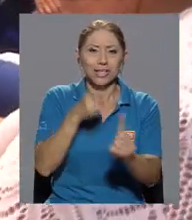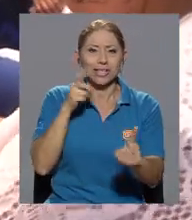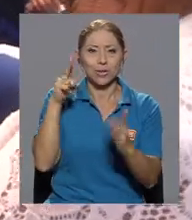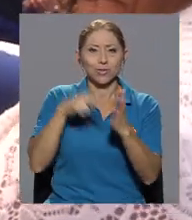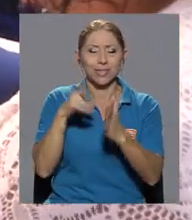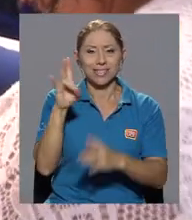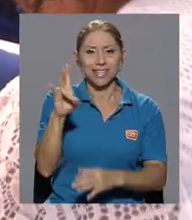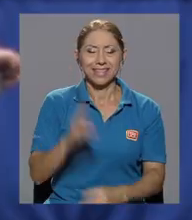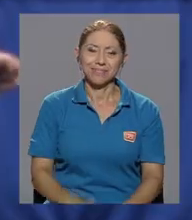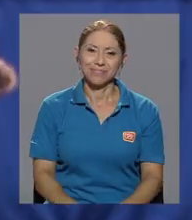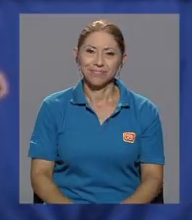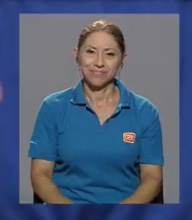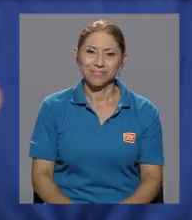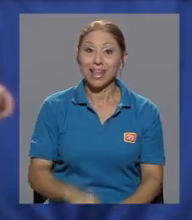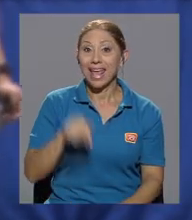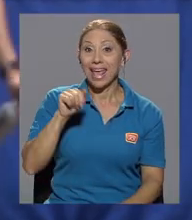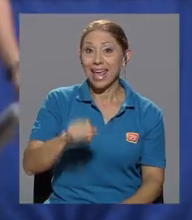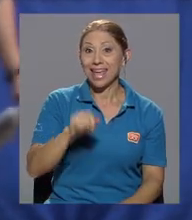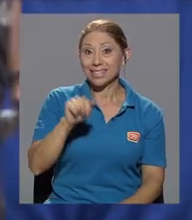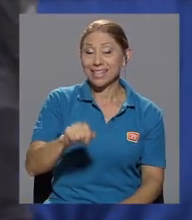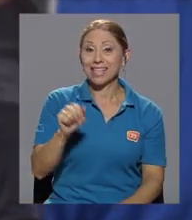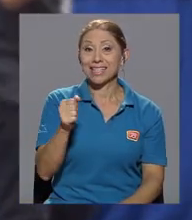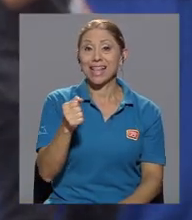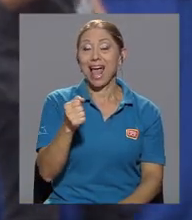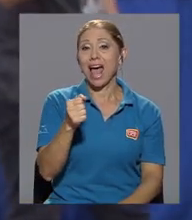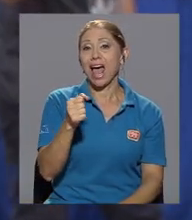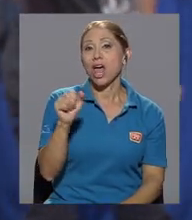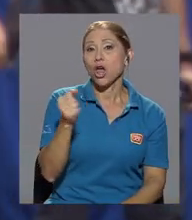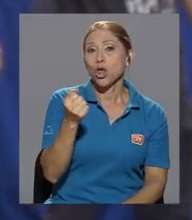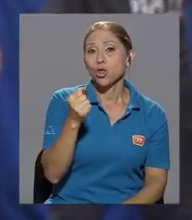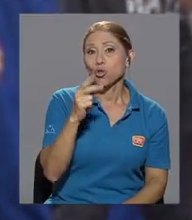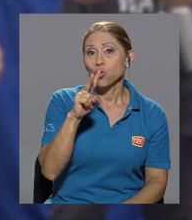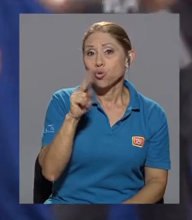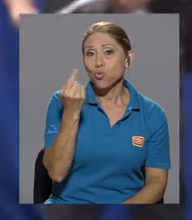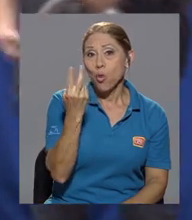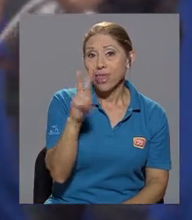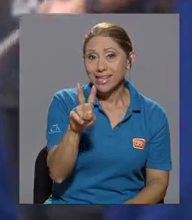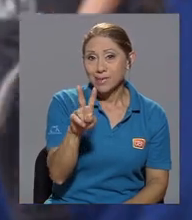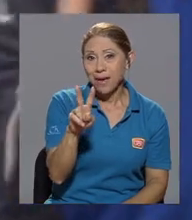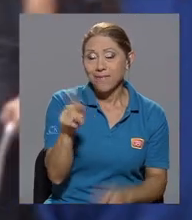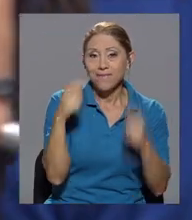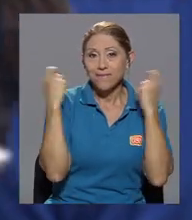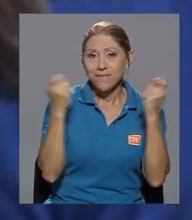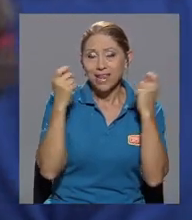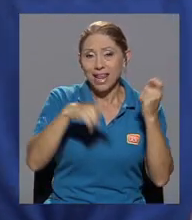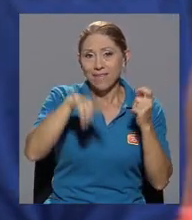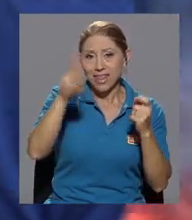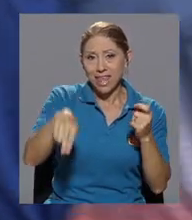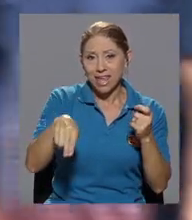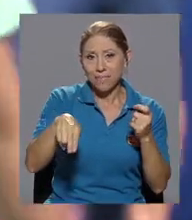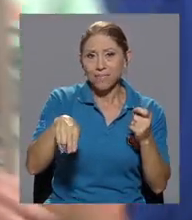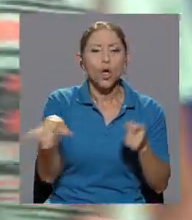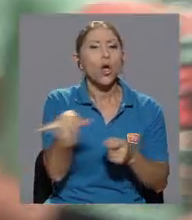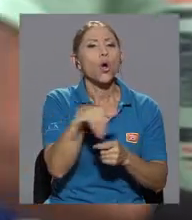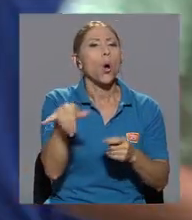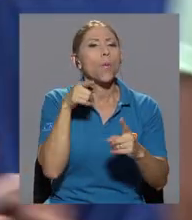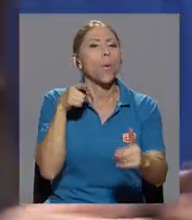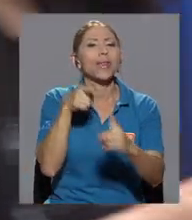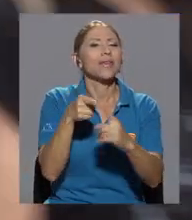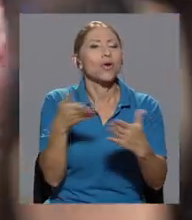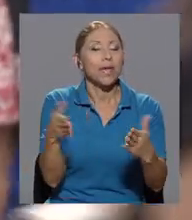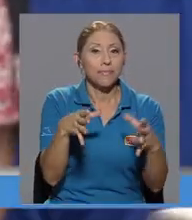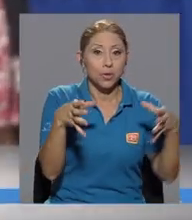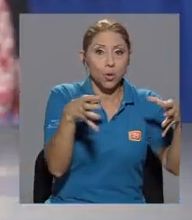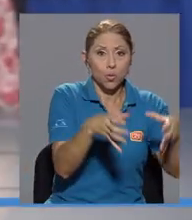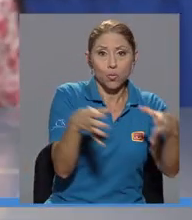2007. Esta es la duodécima Feria Navideña, ¿verdad? Y tiene como objetivo que los grupos, los